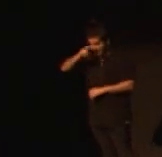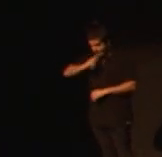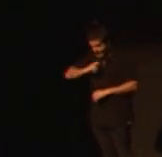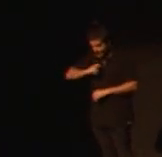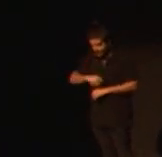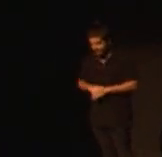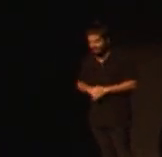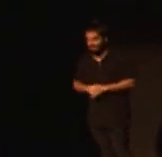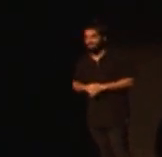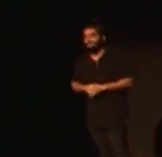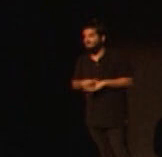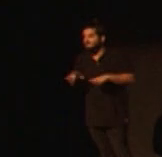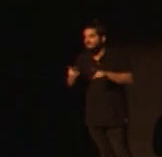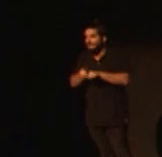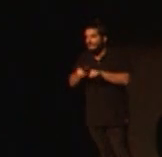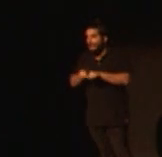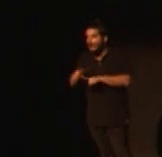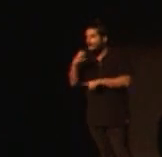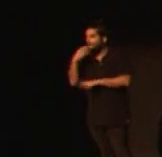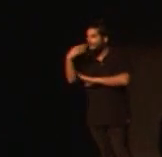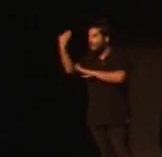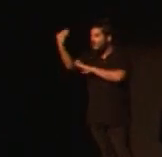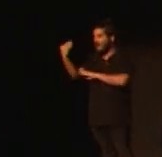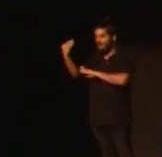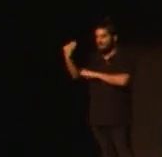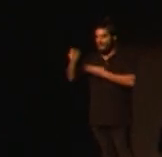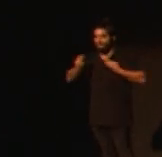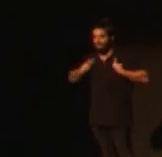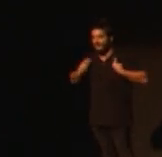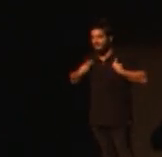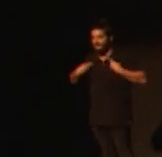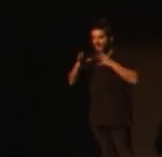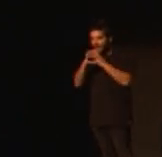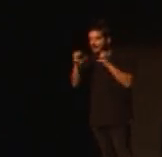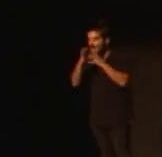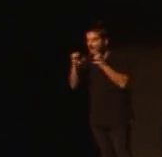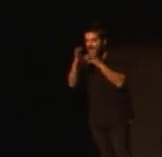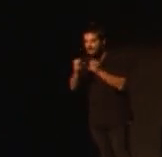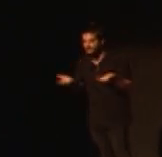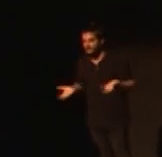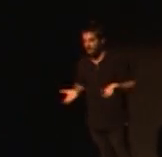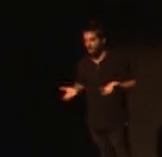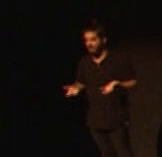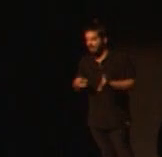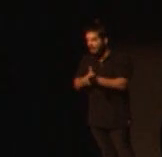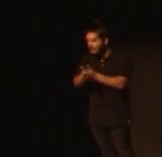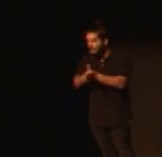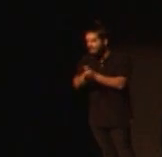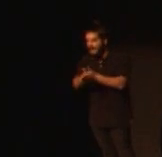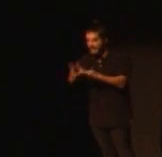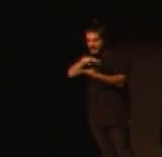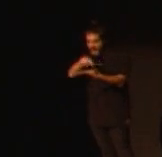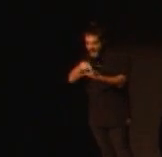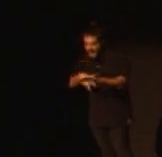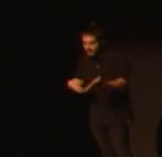que enfrentar la vida, de cómo hay que vivirla con ilusión, motivada, cómo le encanta leer en